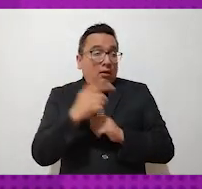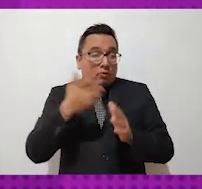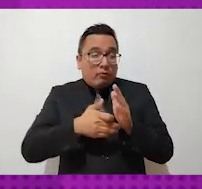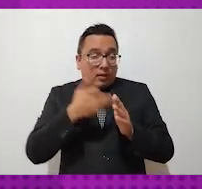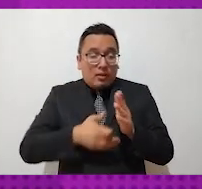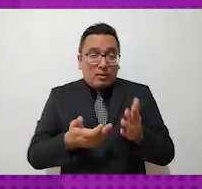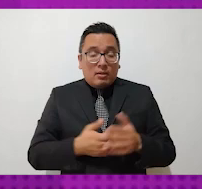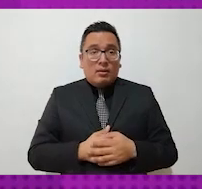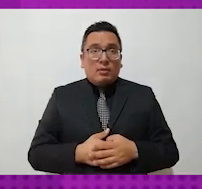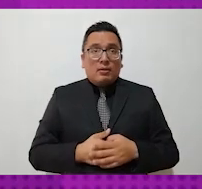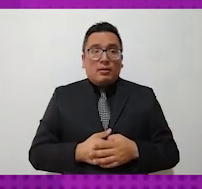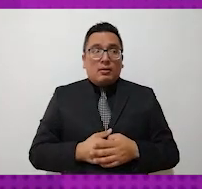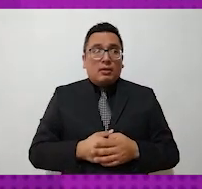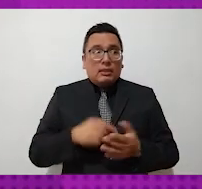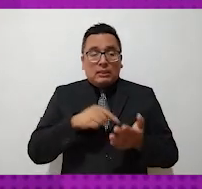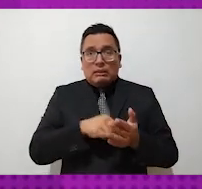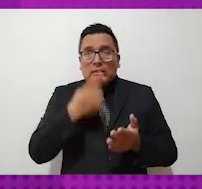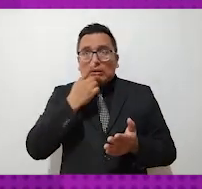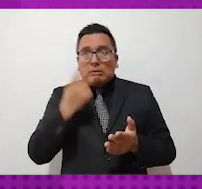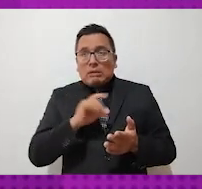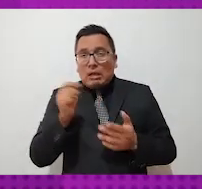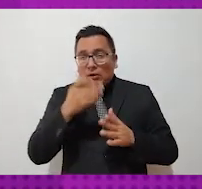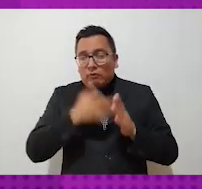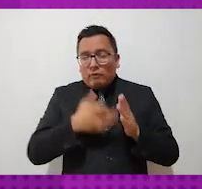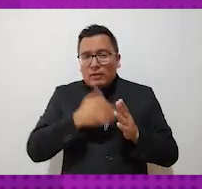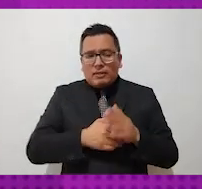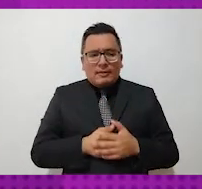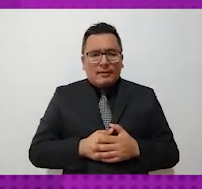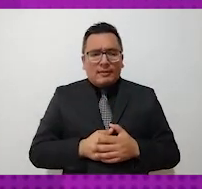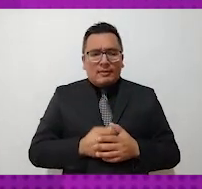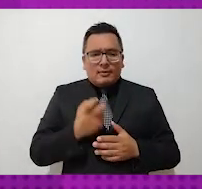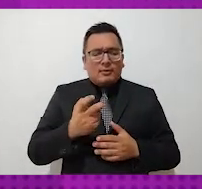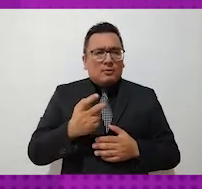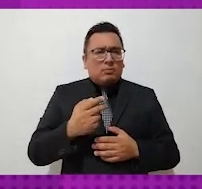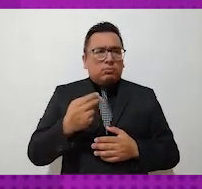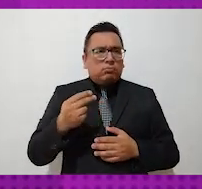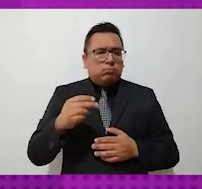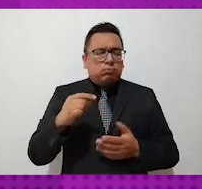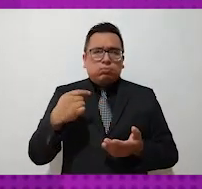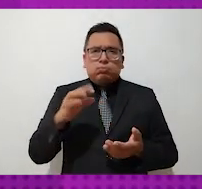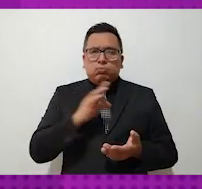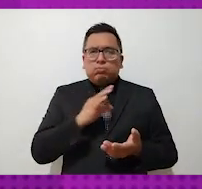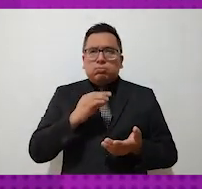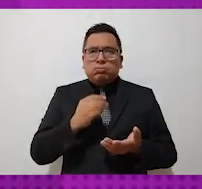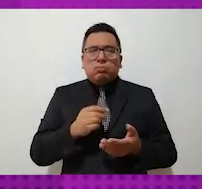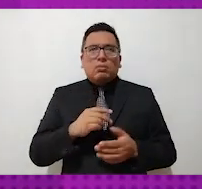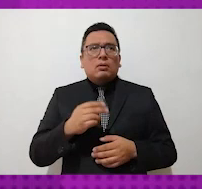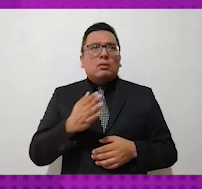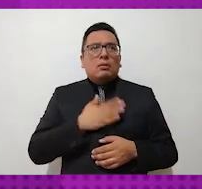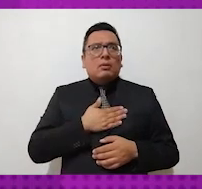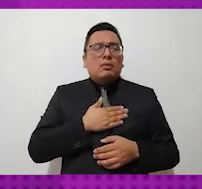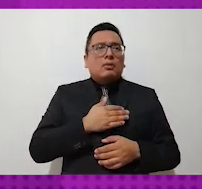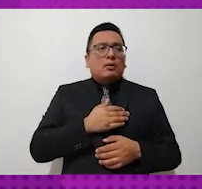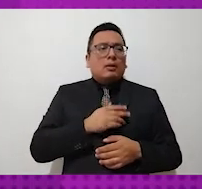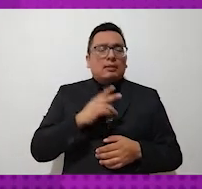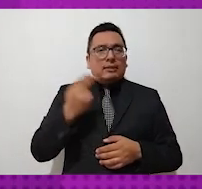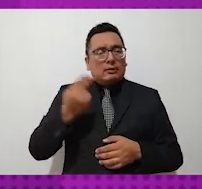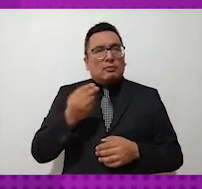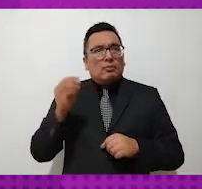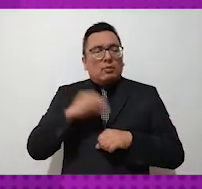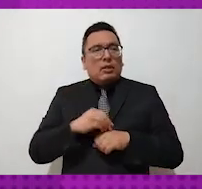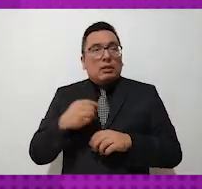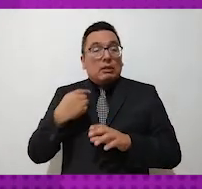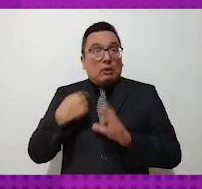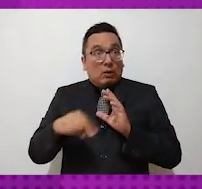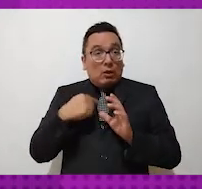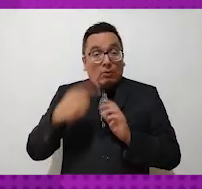algo dentro de la denuncia, pues a lo mejor se previene dentro del mismo correo electrónico, eso sí es necesario, poner un correo